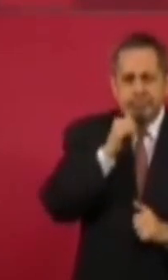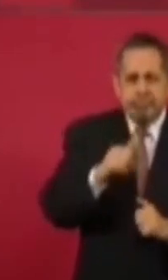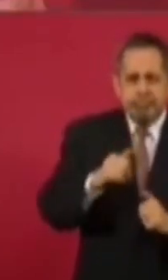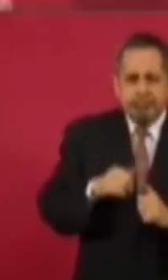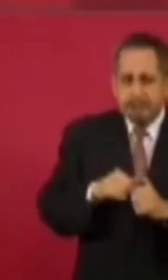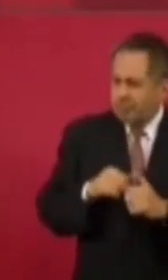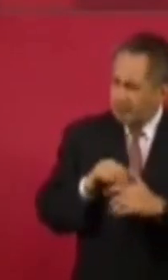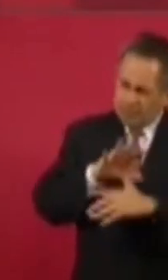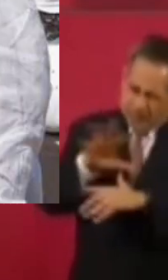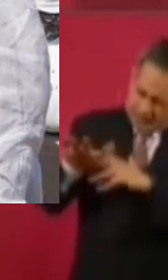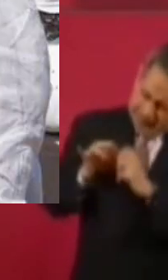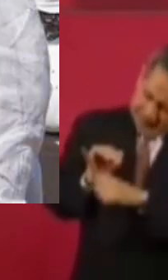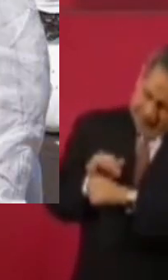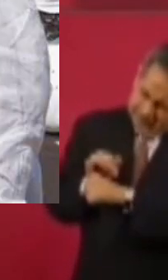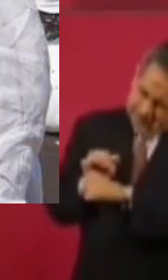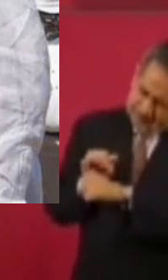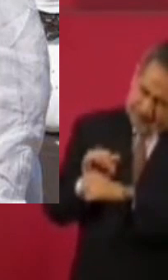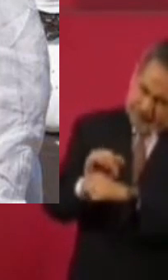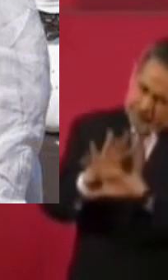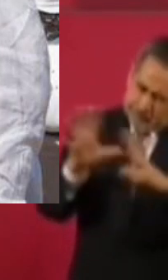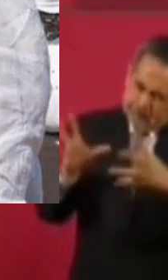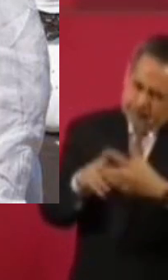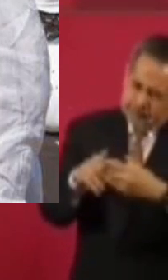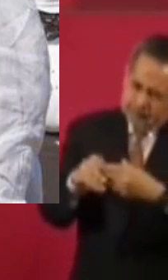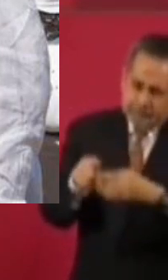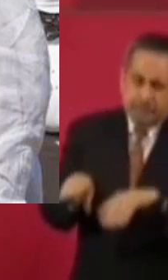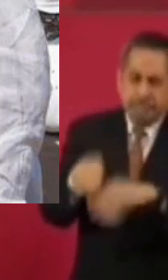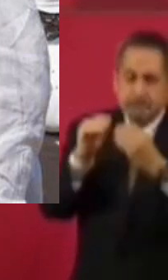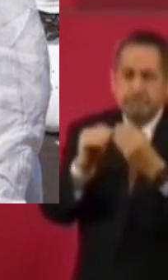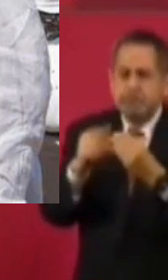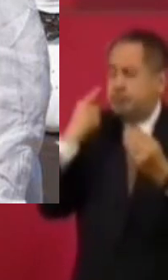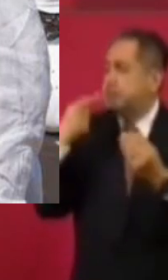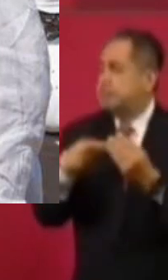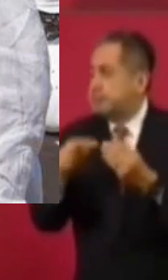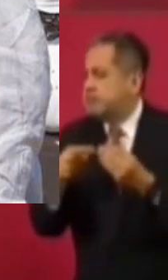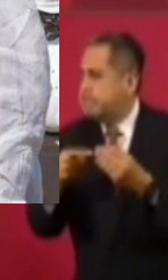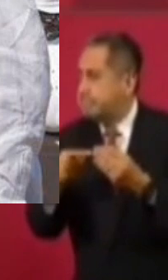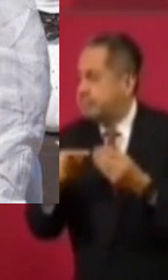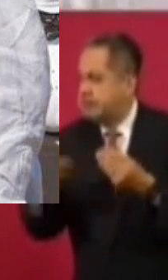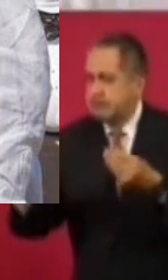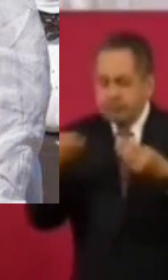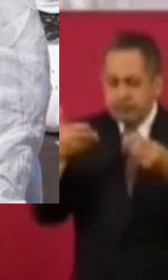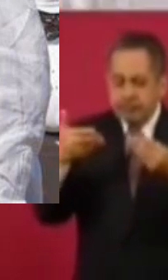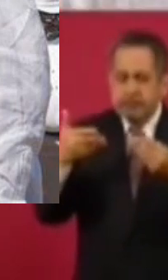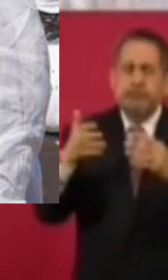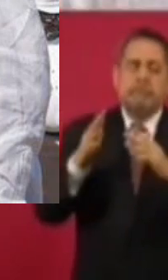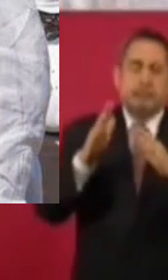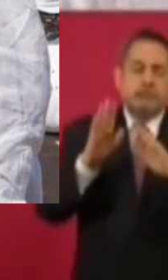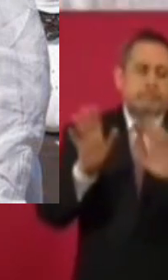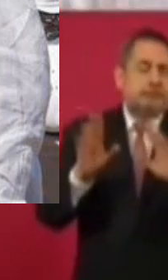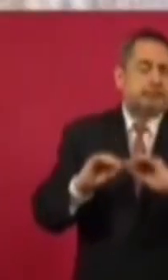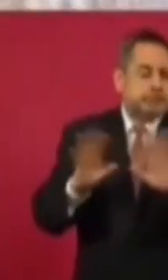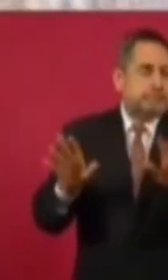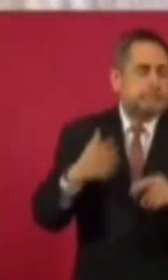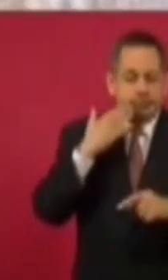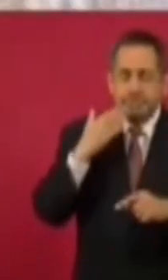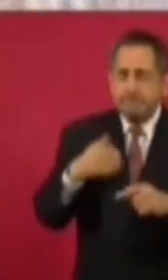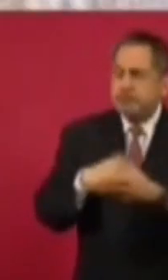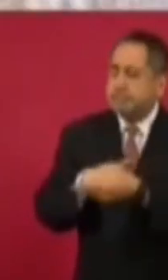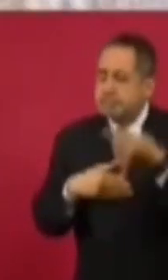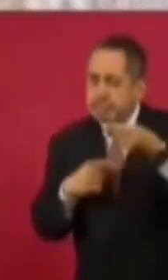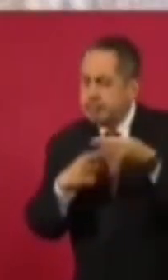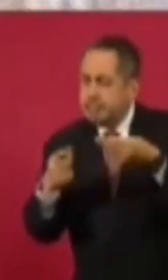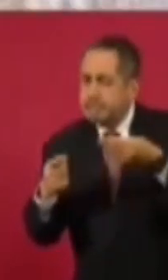la refinería de Dos Bocas se habrían encontrado irregularidades por 59 millones de pesos. Y